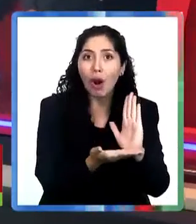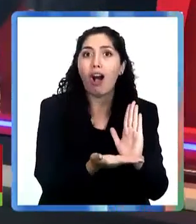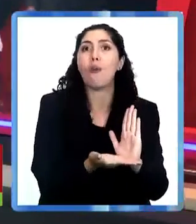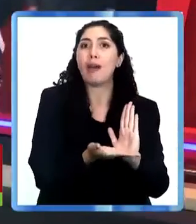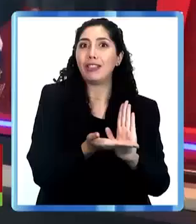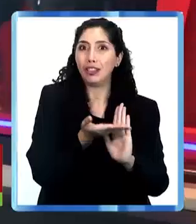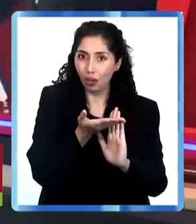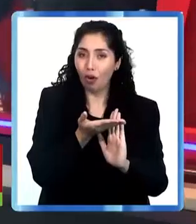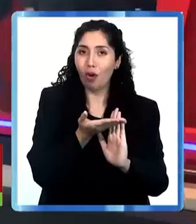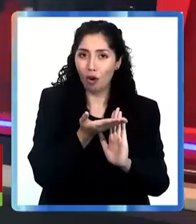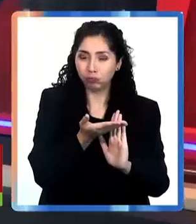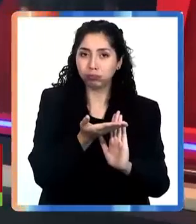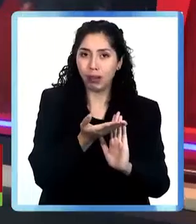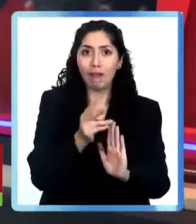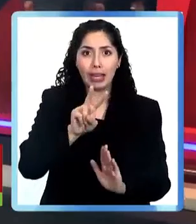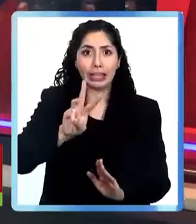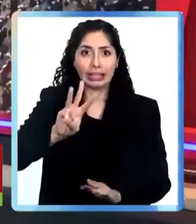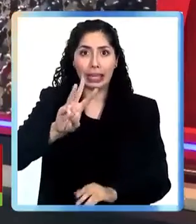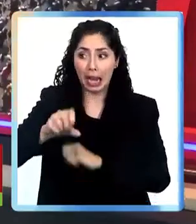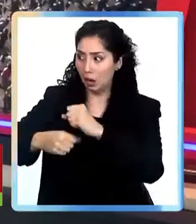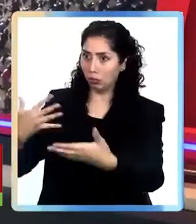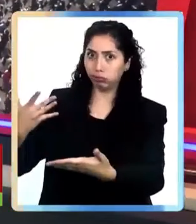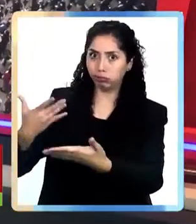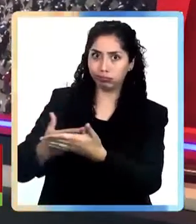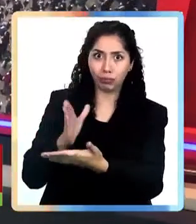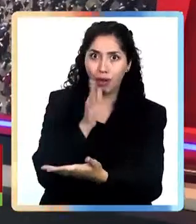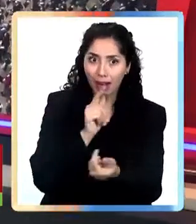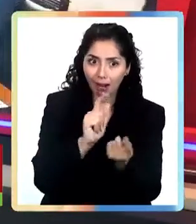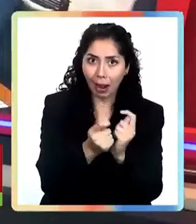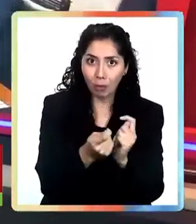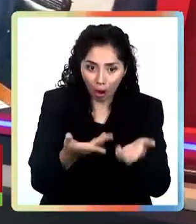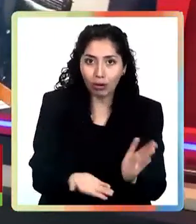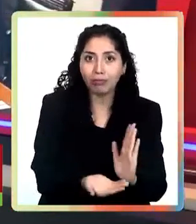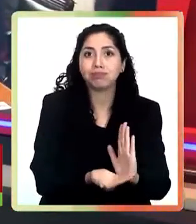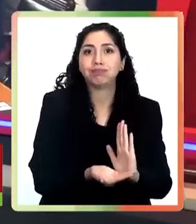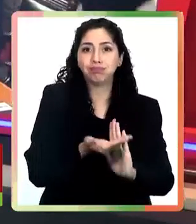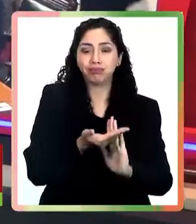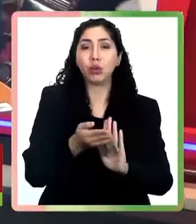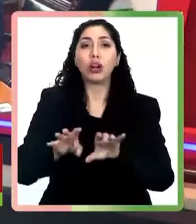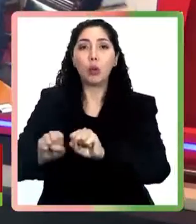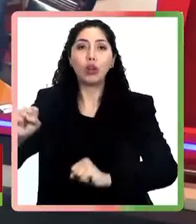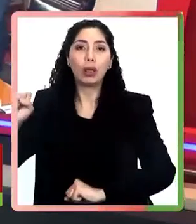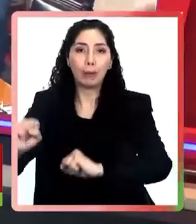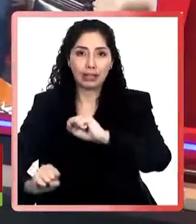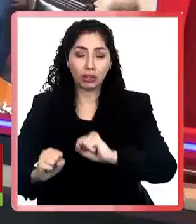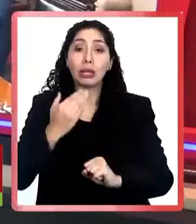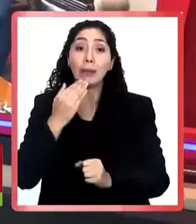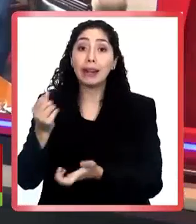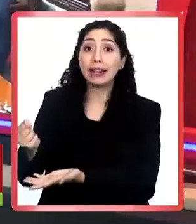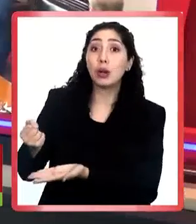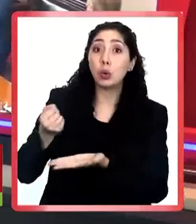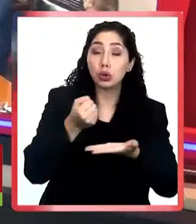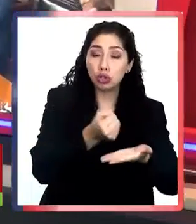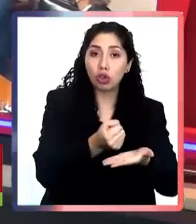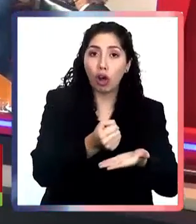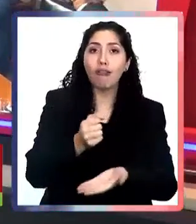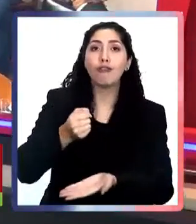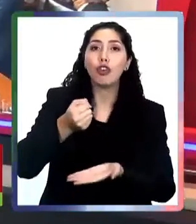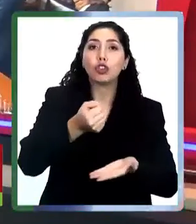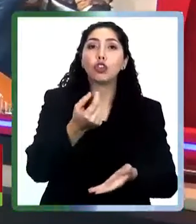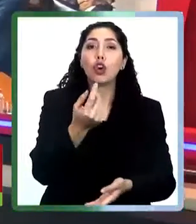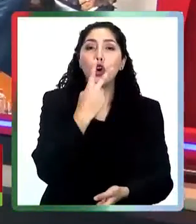el más grande en 23 años con acuerdo de los trabajadores y empresarios y la inyección de recursos al fondo de estabilización de los combustibles